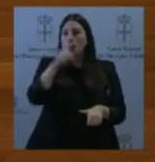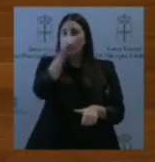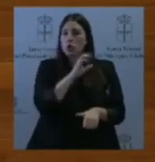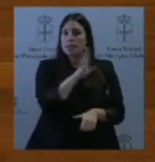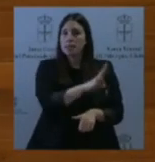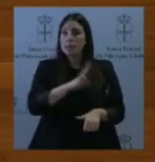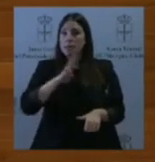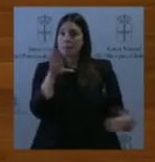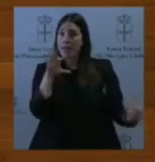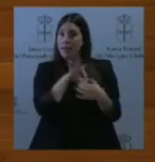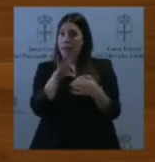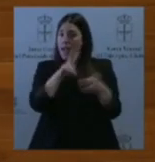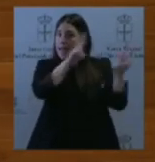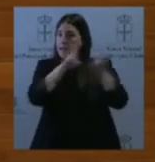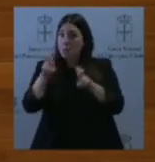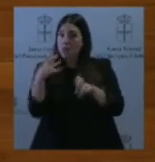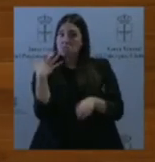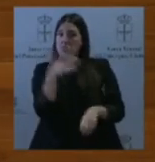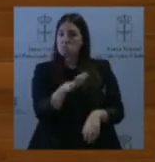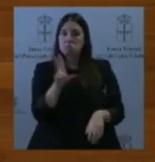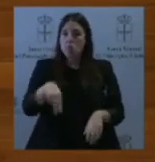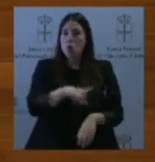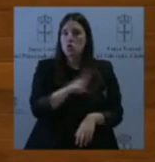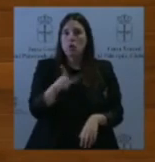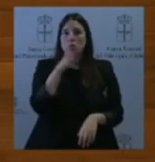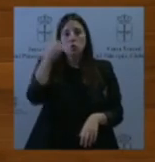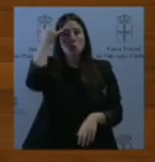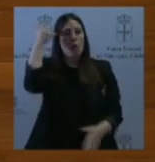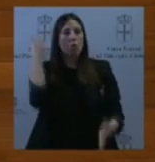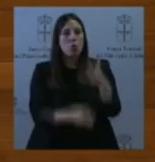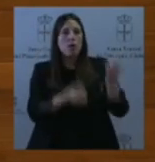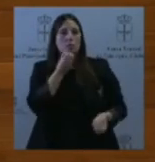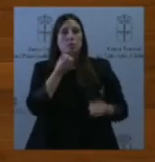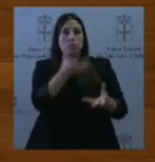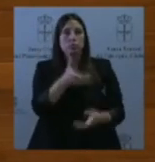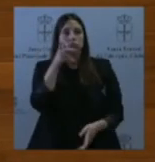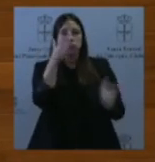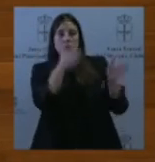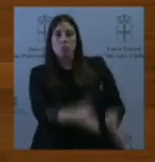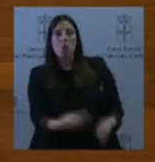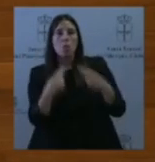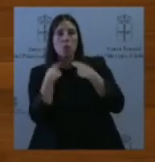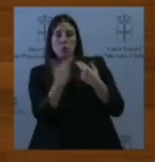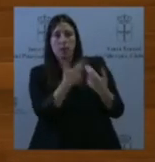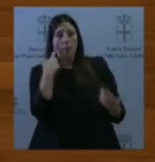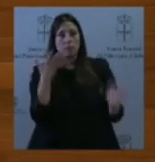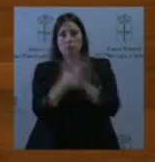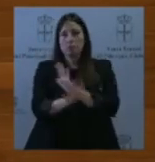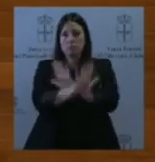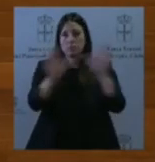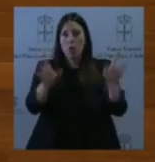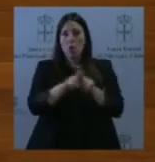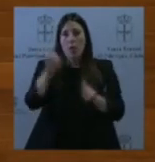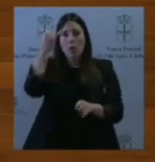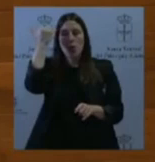con total crudeza, y creo que la diputada es uno de los máximos exponentes de cómo se expresa la ideología del Partido Popular en esta Cámara. Hay